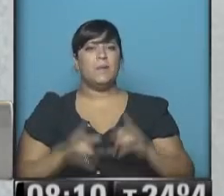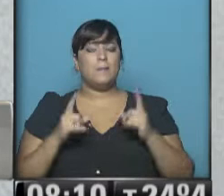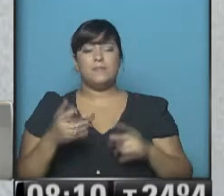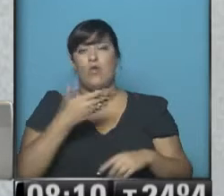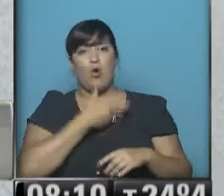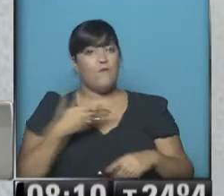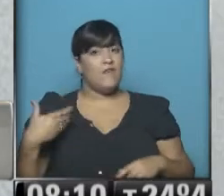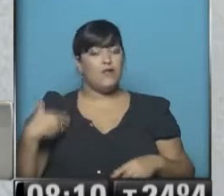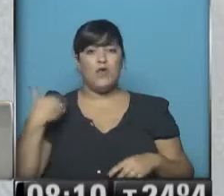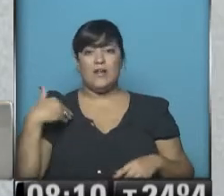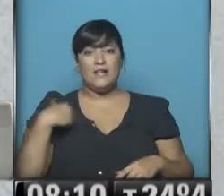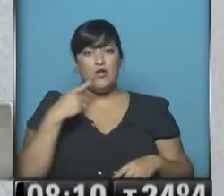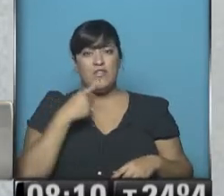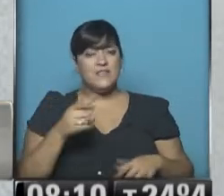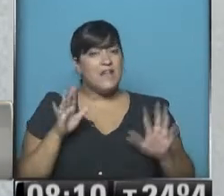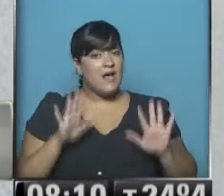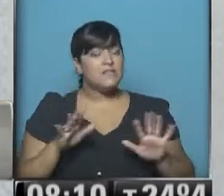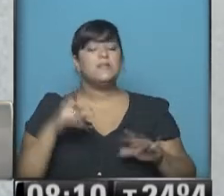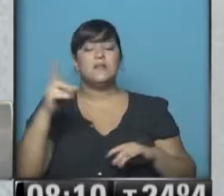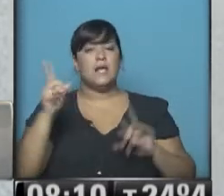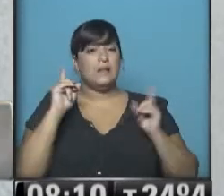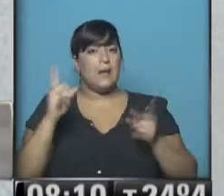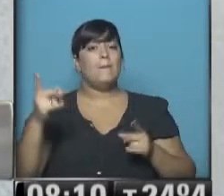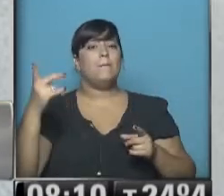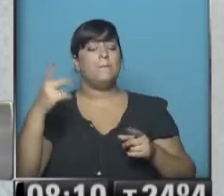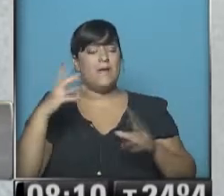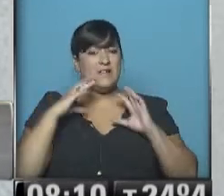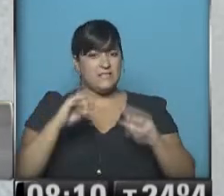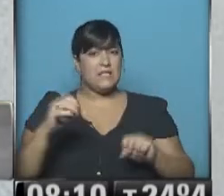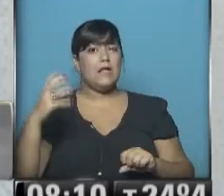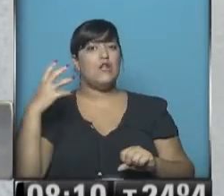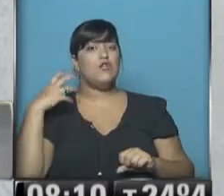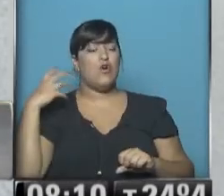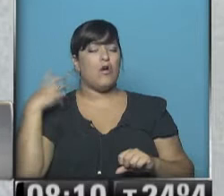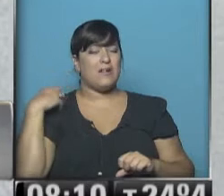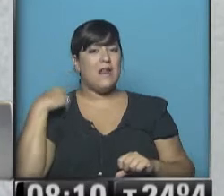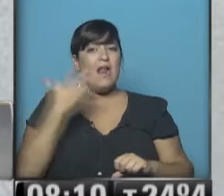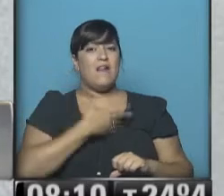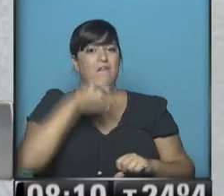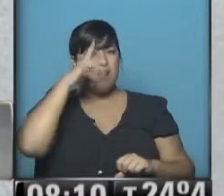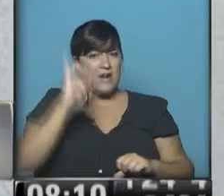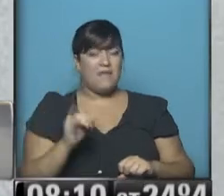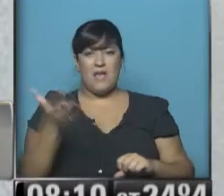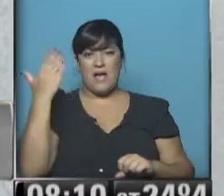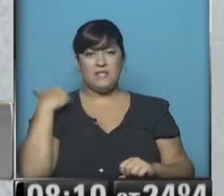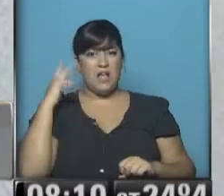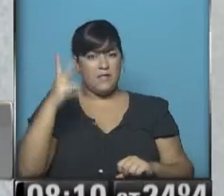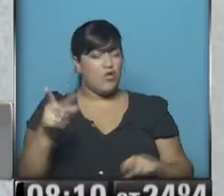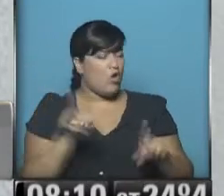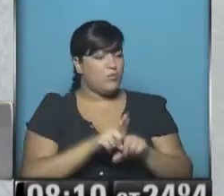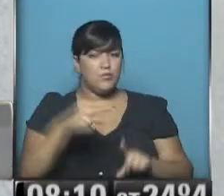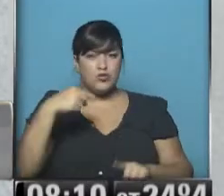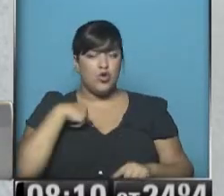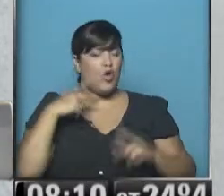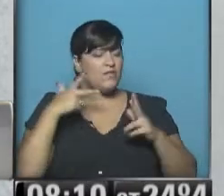argentino y es lo que ha dicho tanto el doctor aníbal fernández en el día de ayer como lo mismo he dicho yo en el